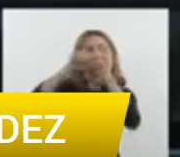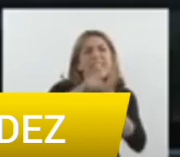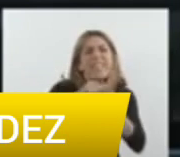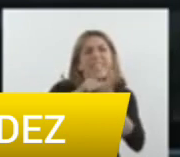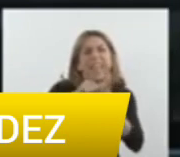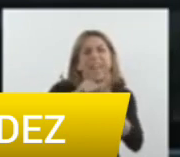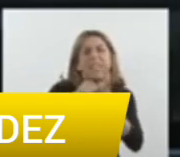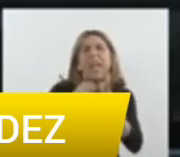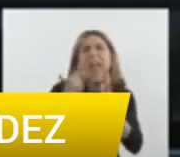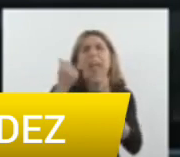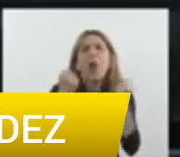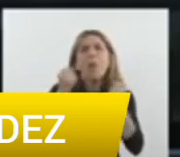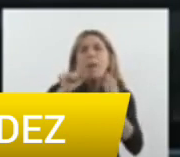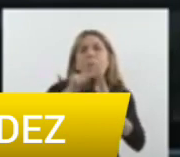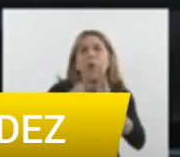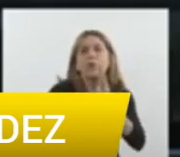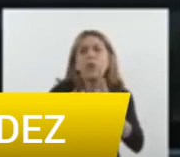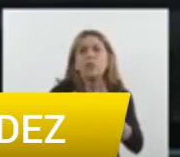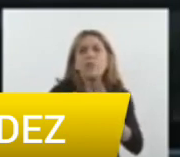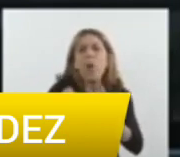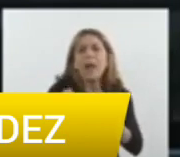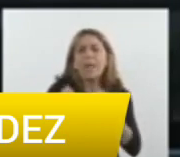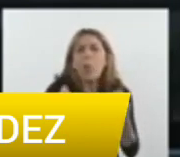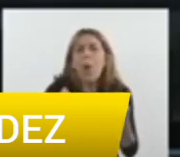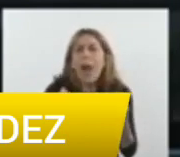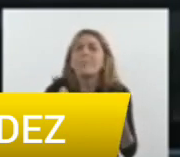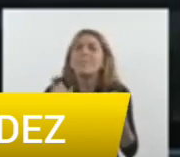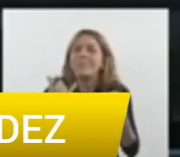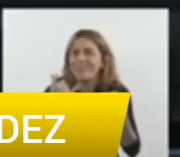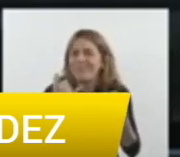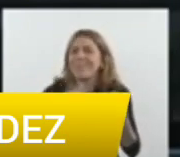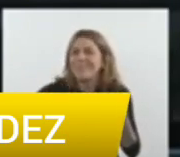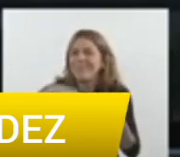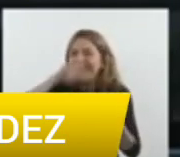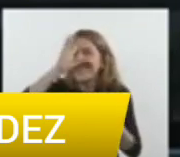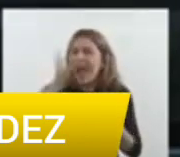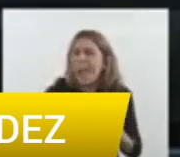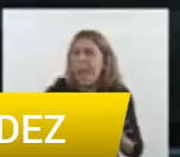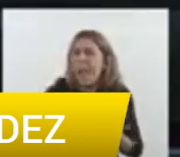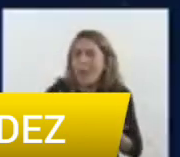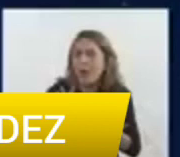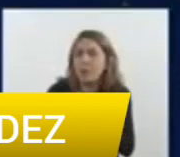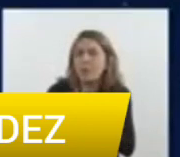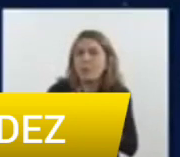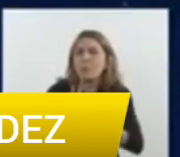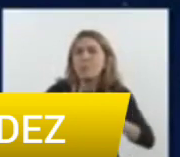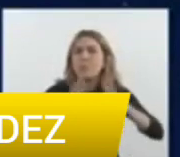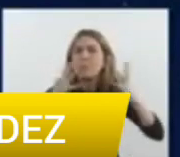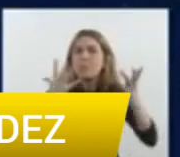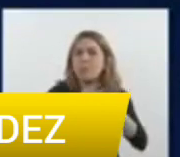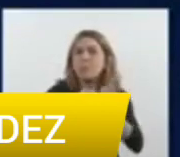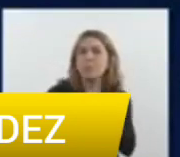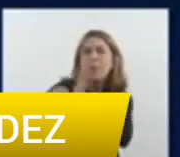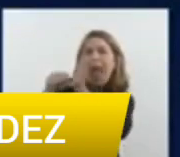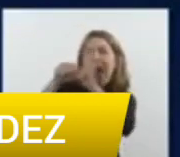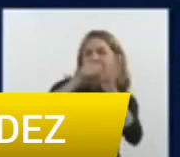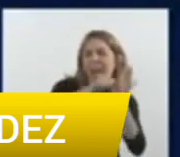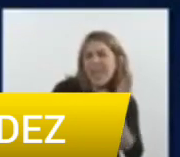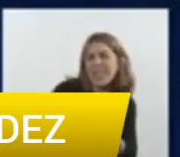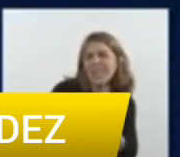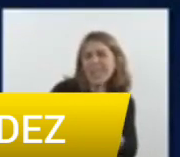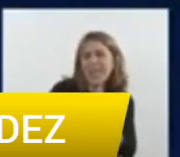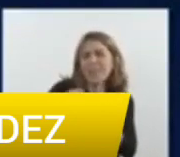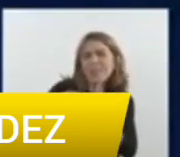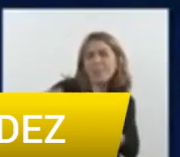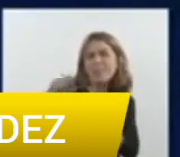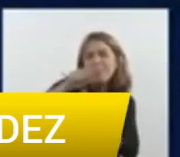diría que ya tenemos respuestas. El mundo se había organizado sobre bases definitivamente